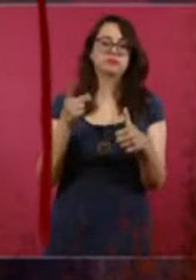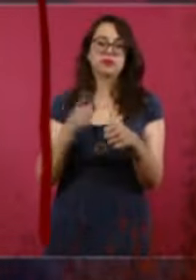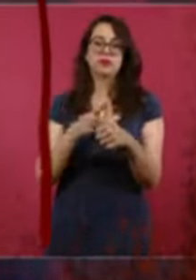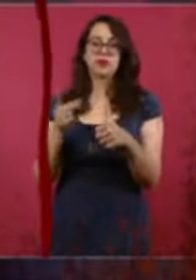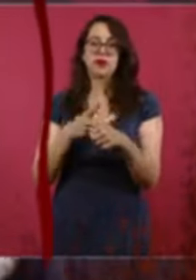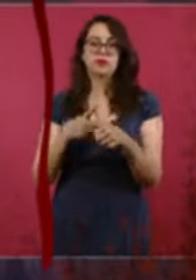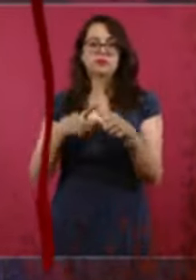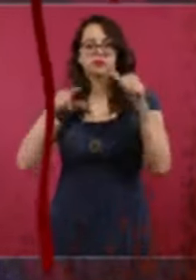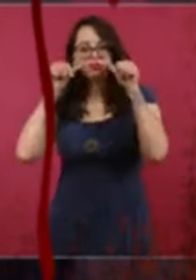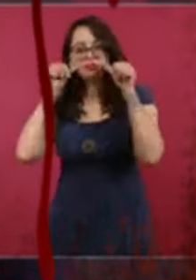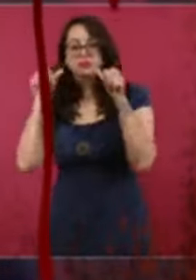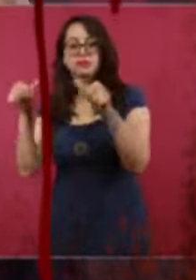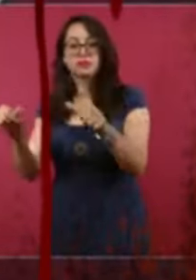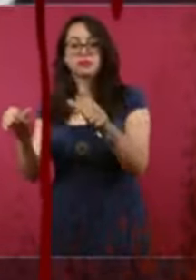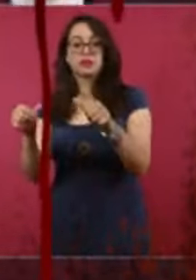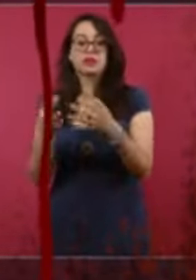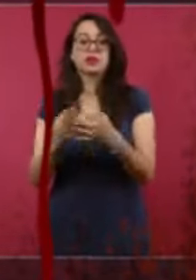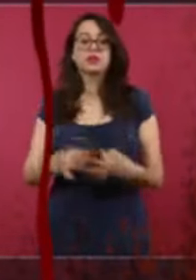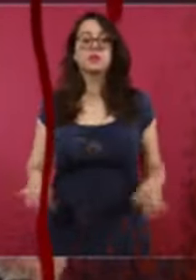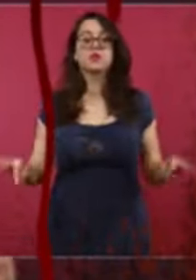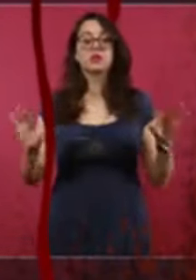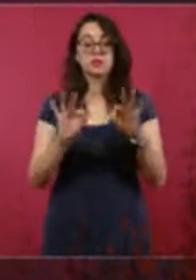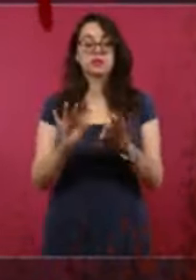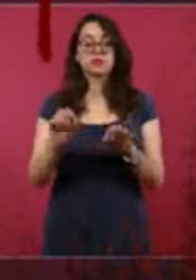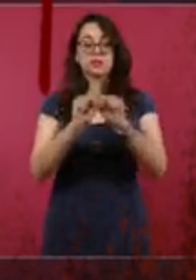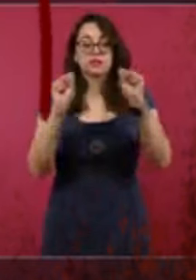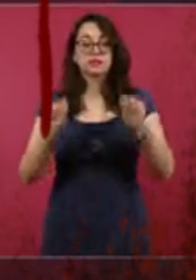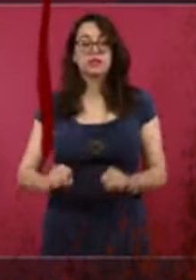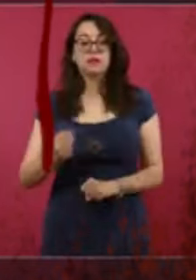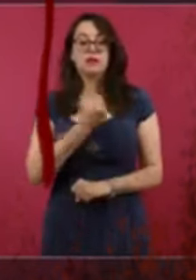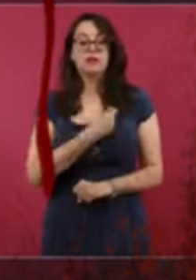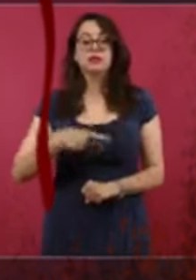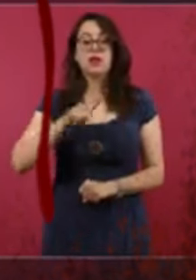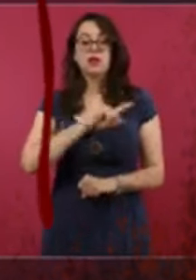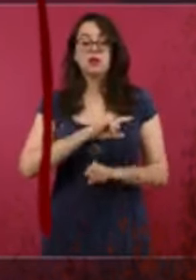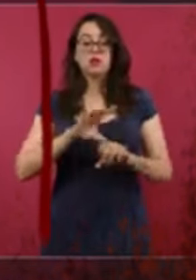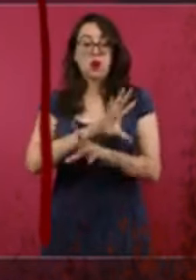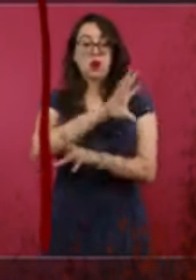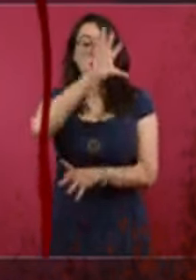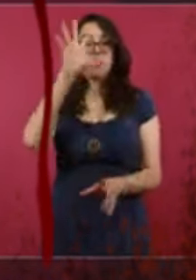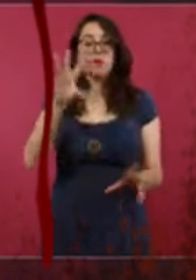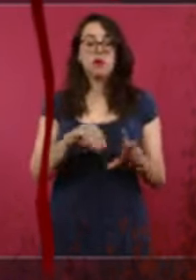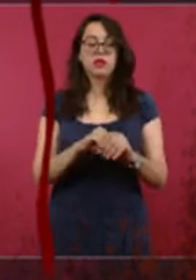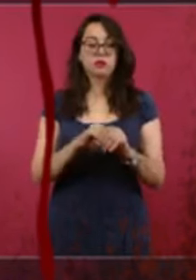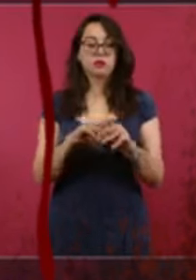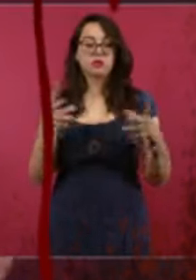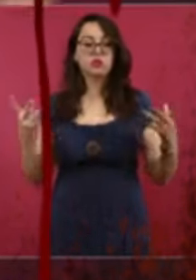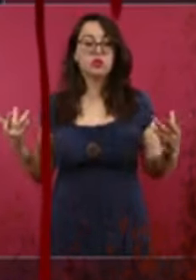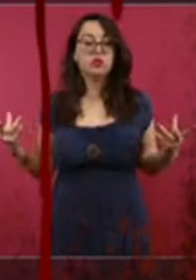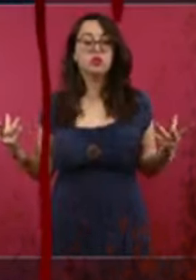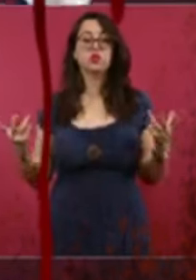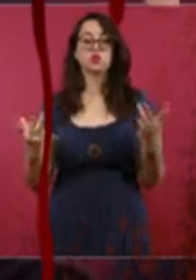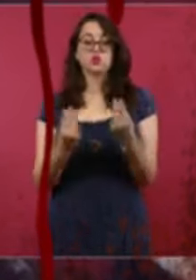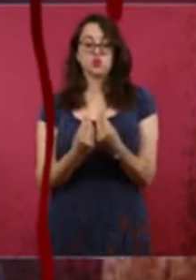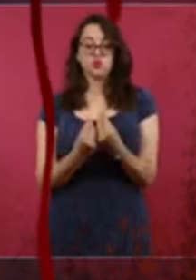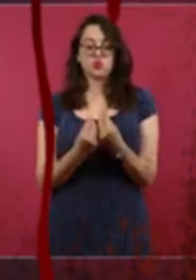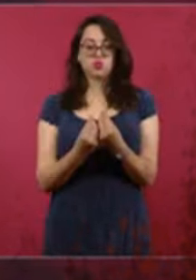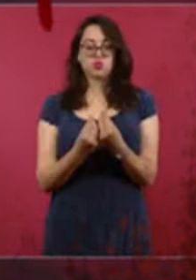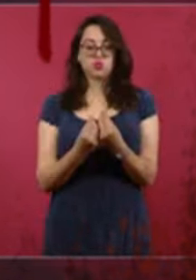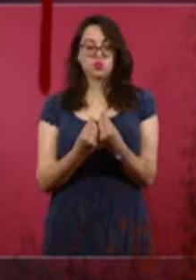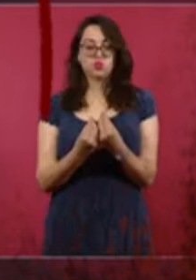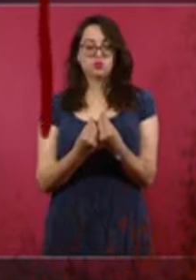pura descalificación desde el púlpito de la mañanera y ya. Y los otros riéndose. Pero